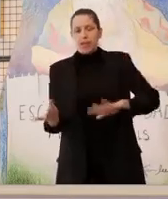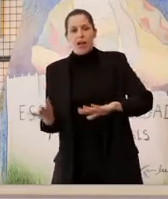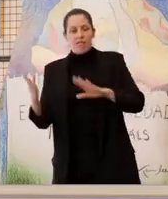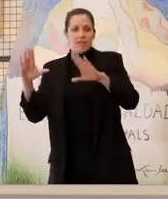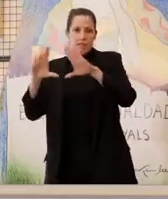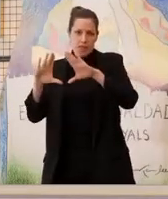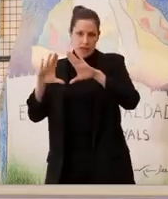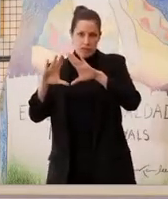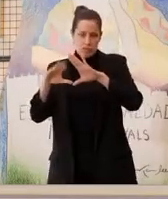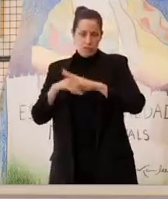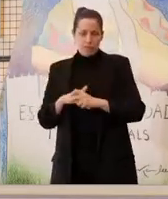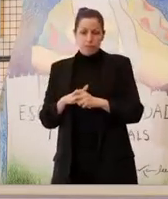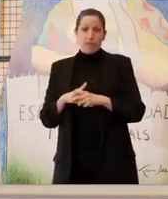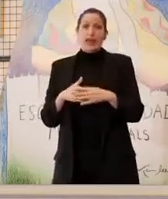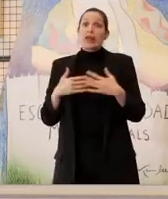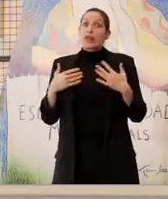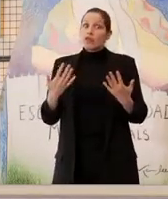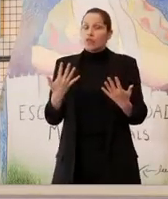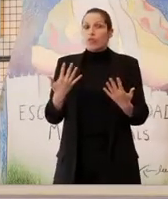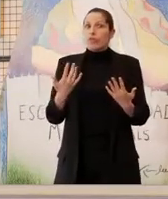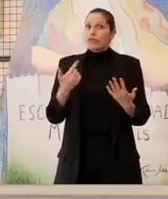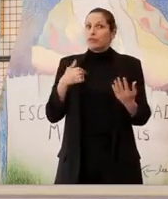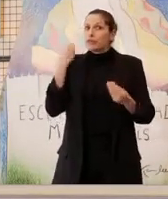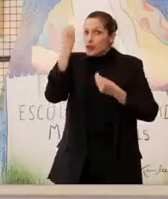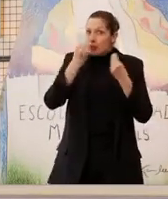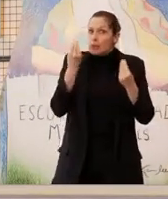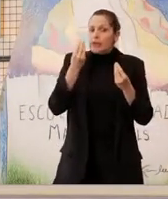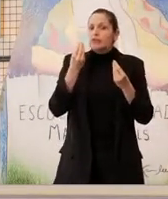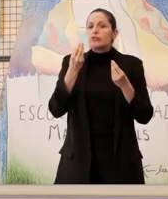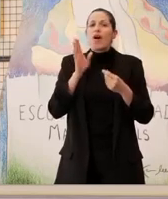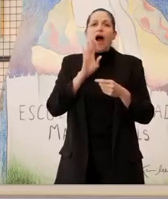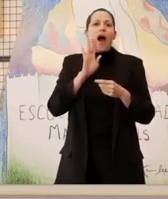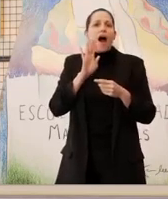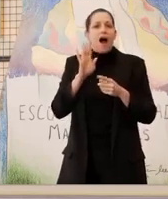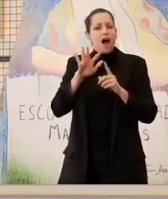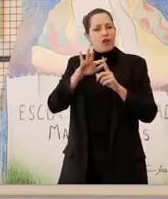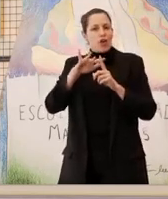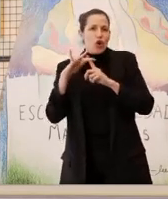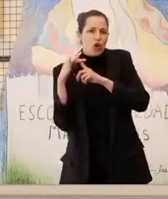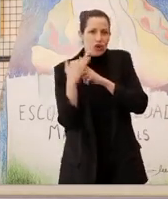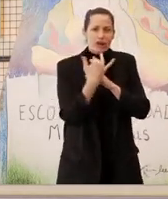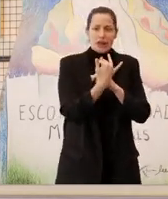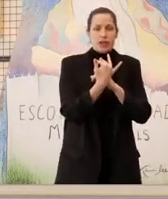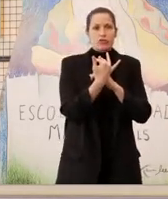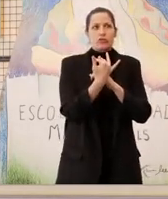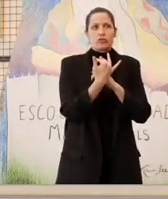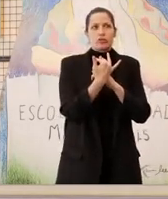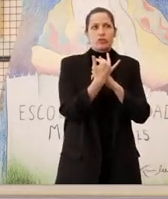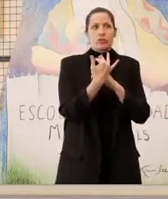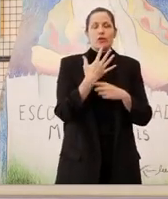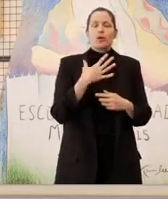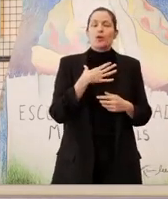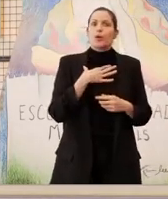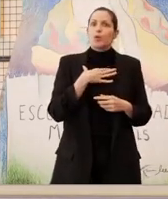es en este contexto en el que yo creo que se puede interpretar esa lectura a mi juicio enormemente